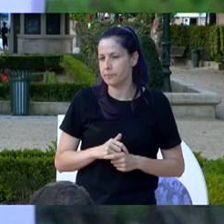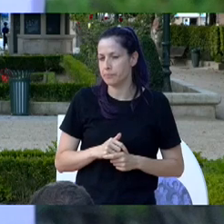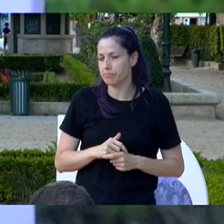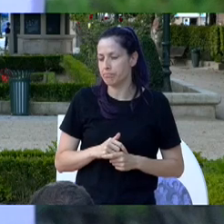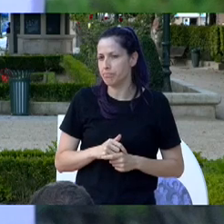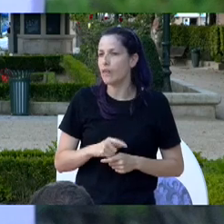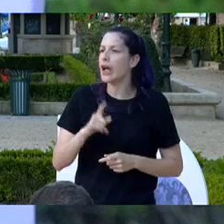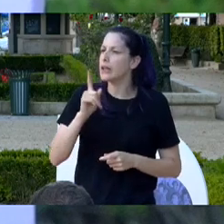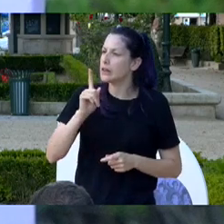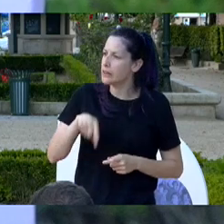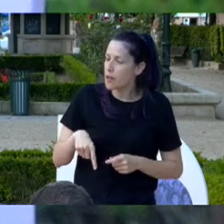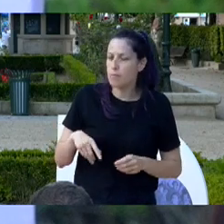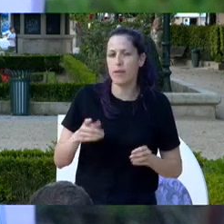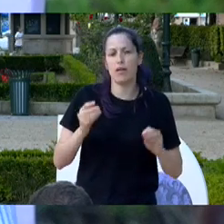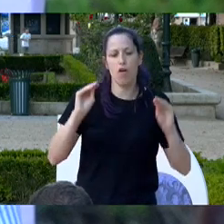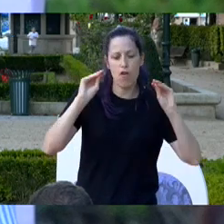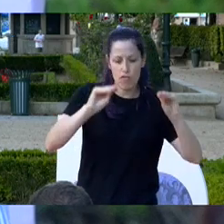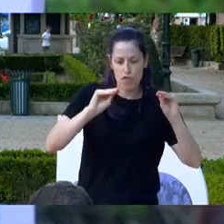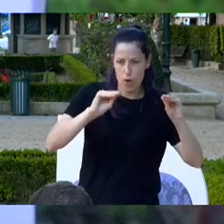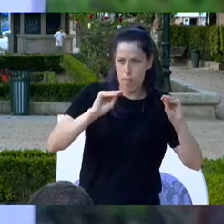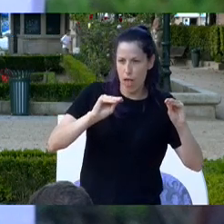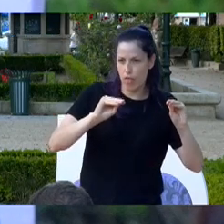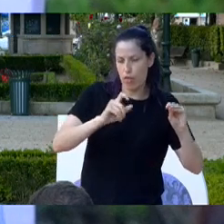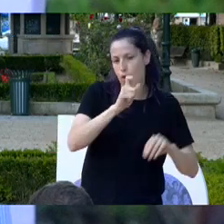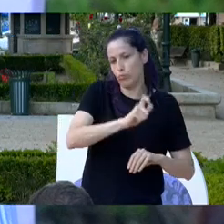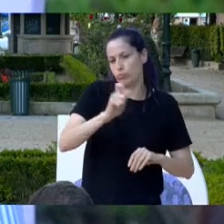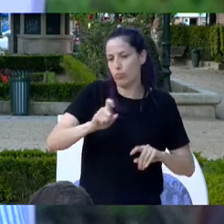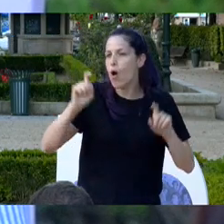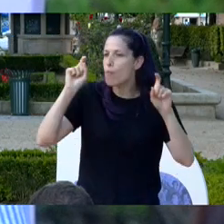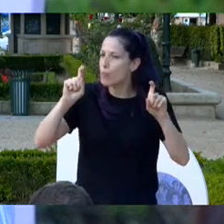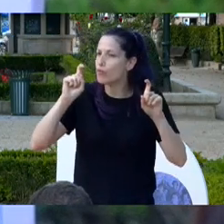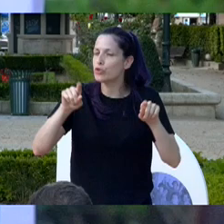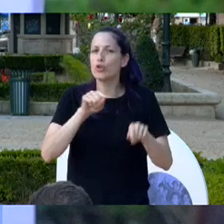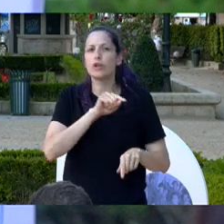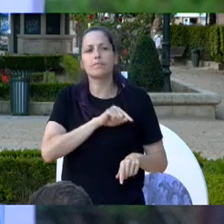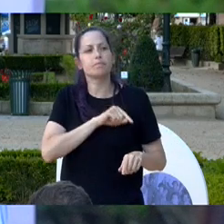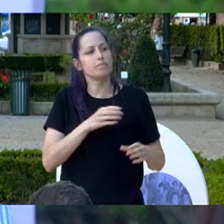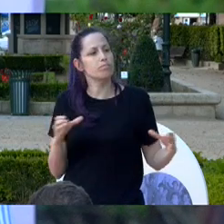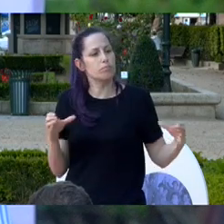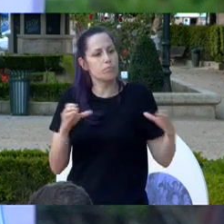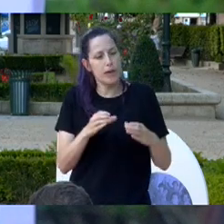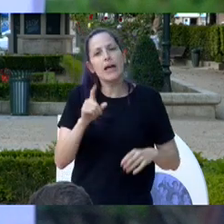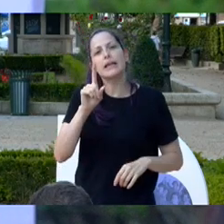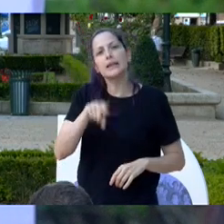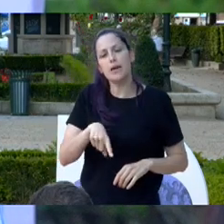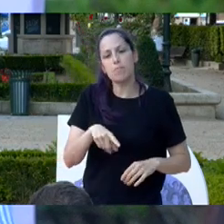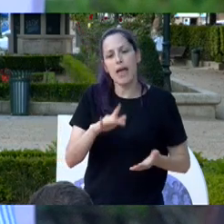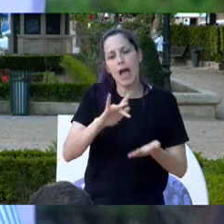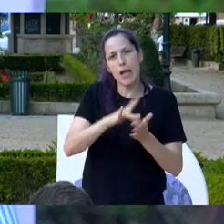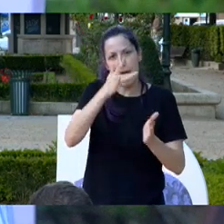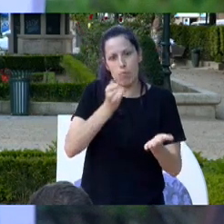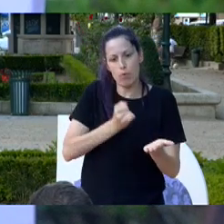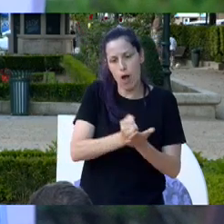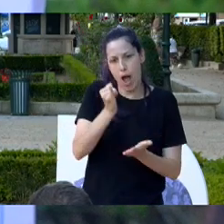Se forma aos mestres no cooperativismo e nos campos agrícolas experimentais para